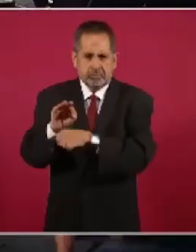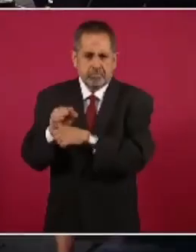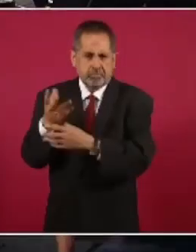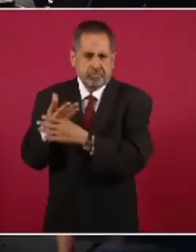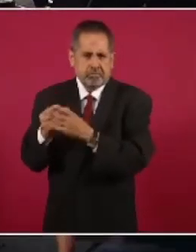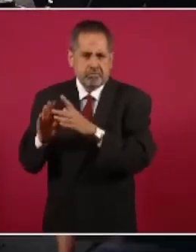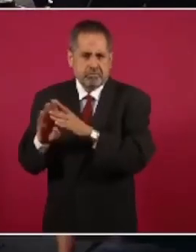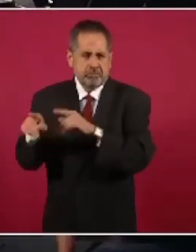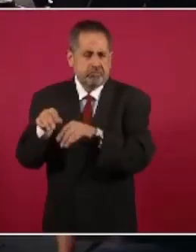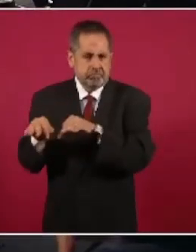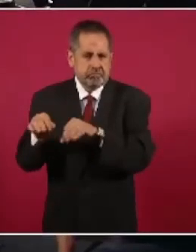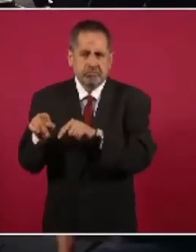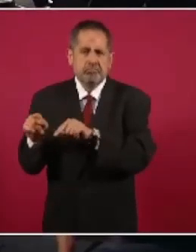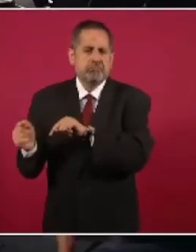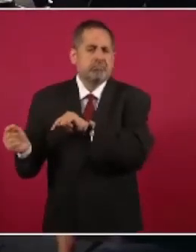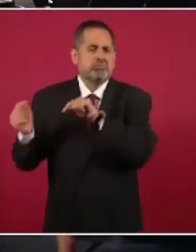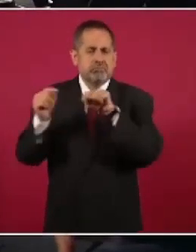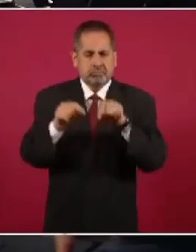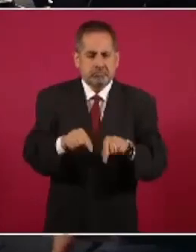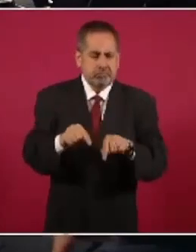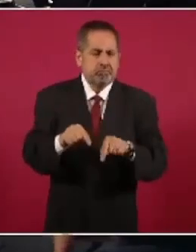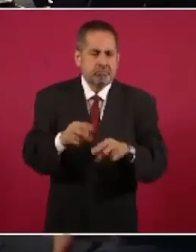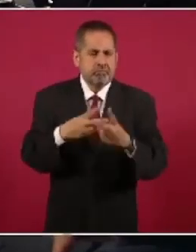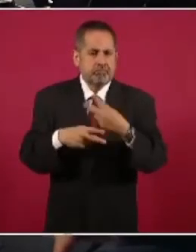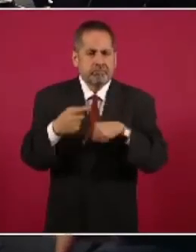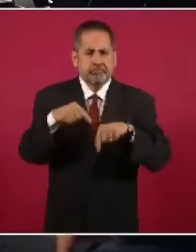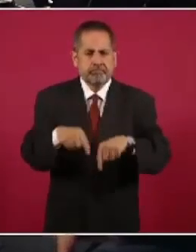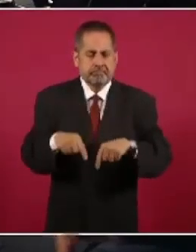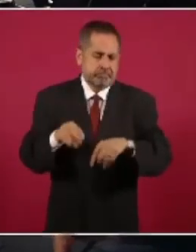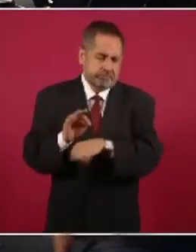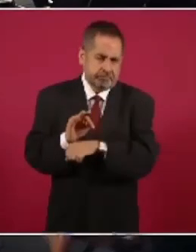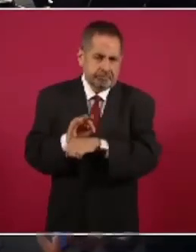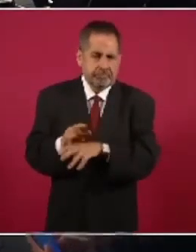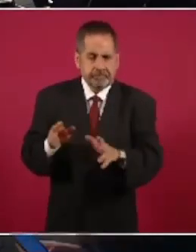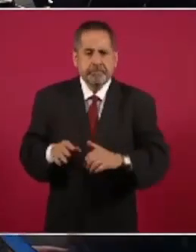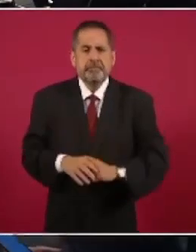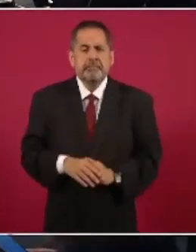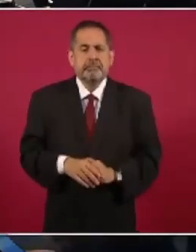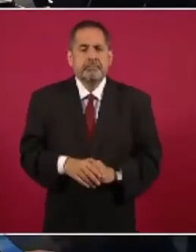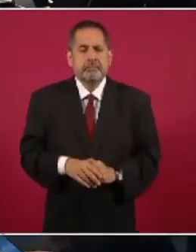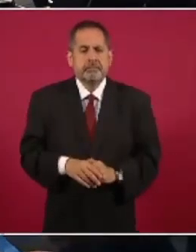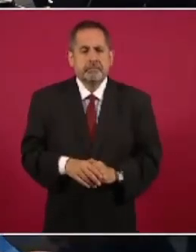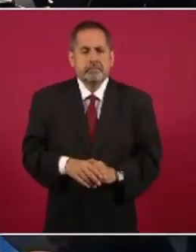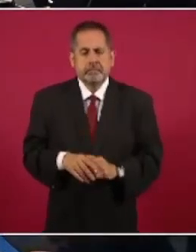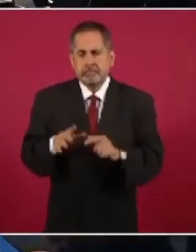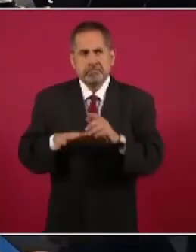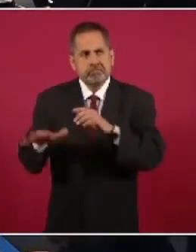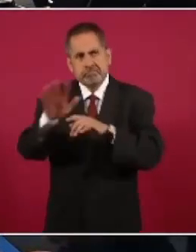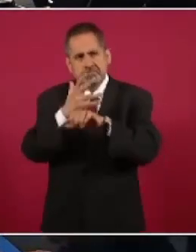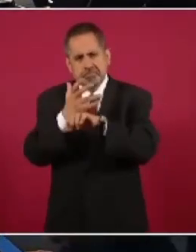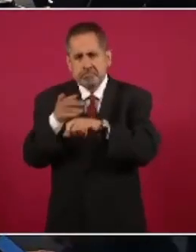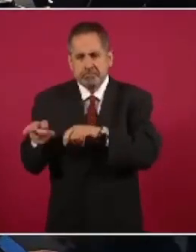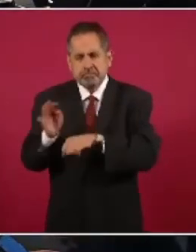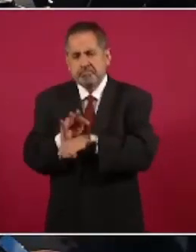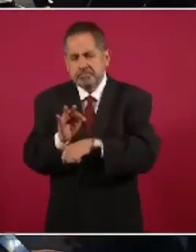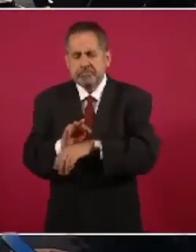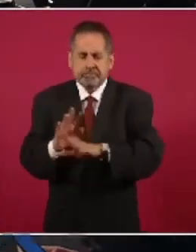y de trabajadores agrícolas en California y en todo Estados Unidos.